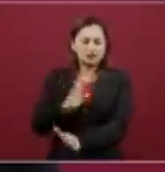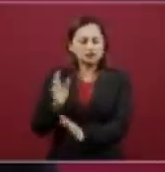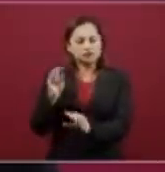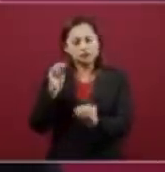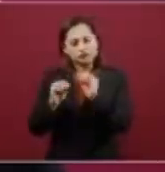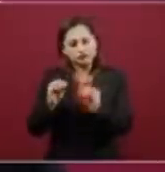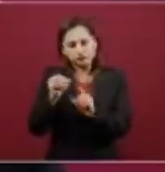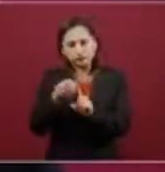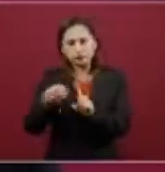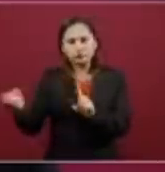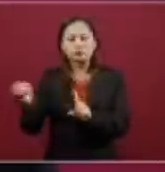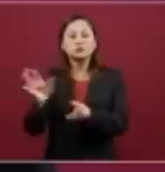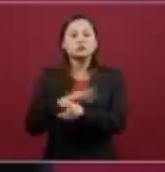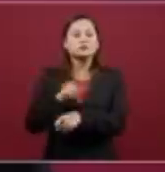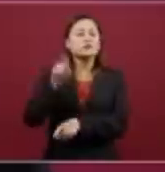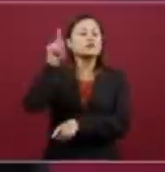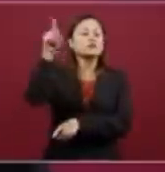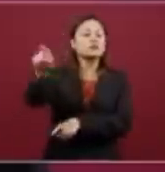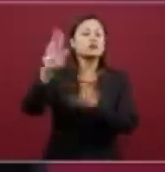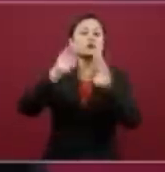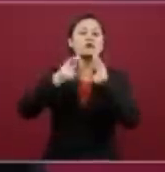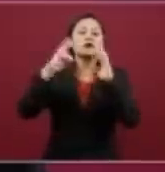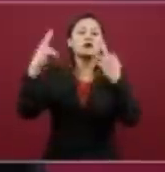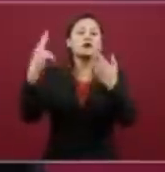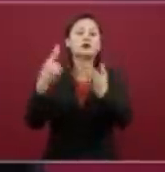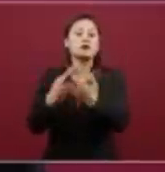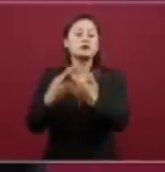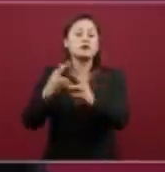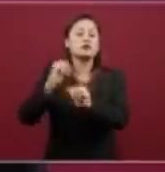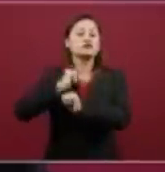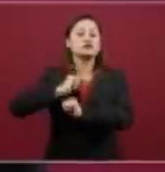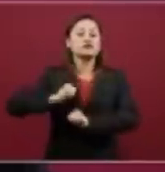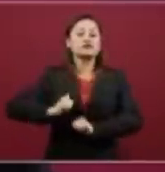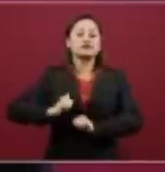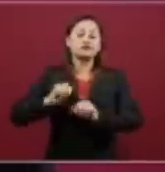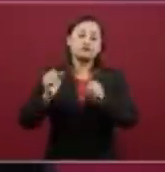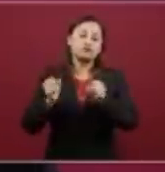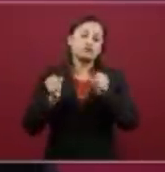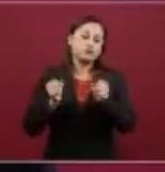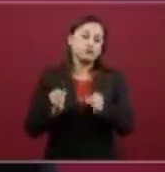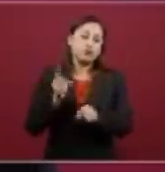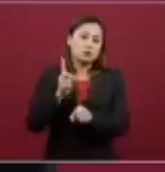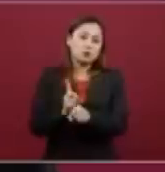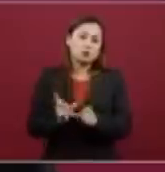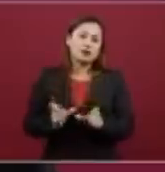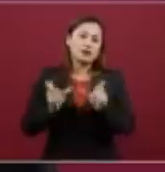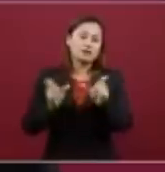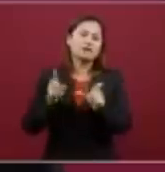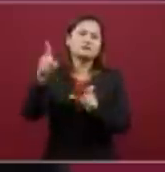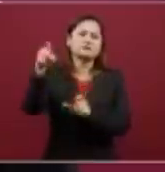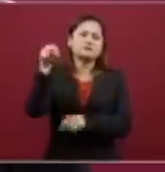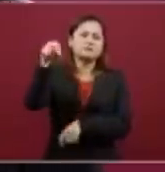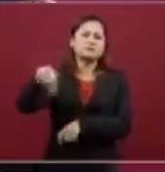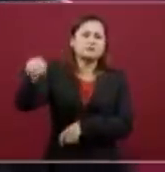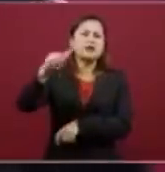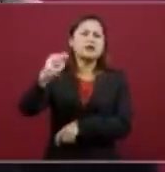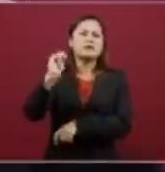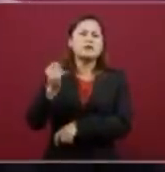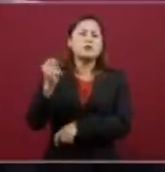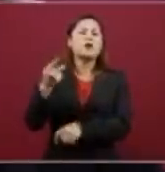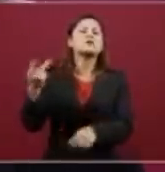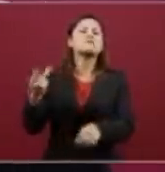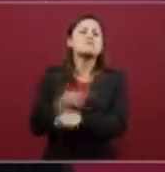una reunión del Gabinete de Seguridad para evaluar lo que está pasando, sobre todo en Tijuana. Entonces, lo vamos a